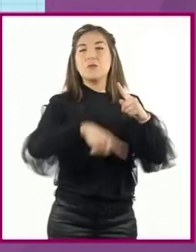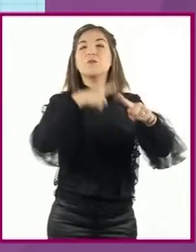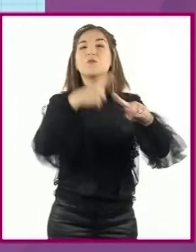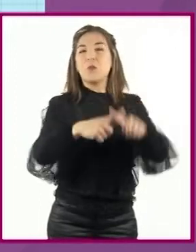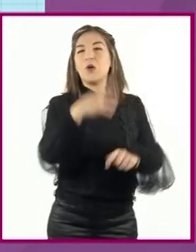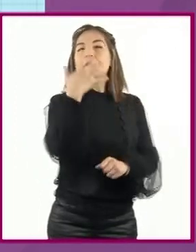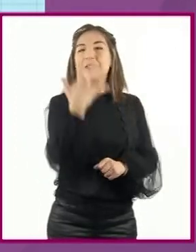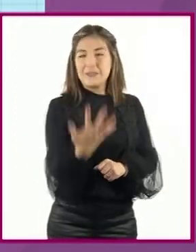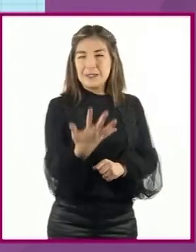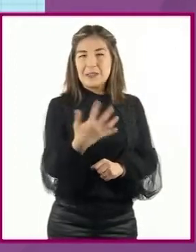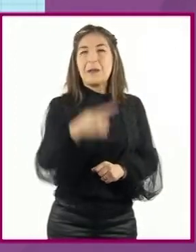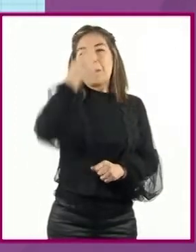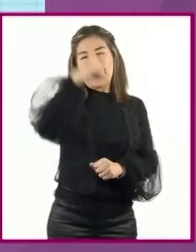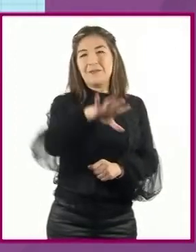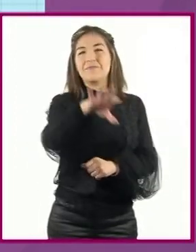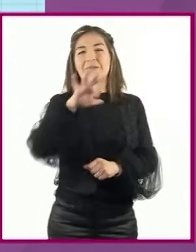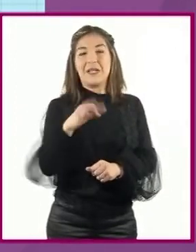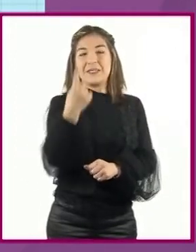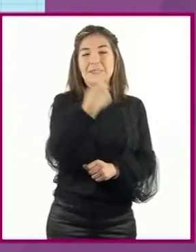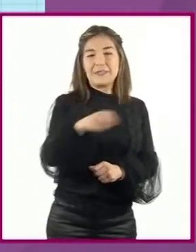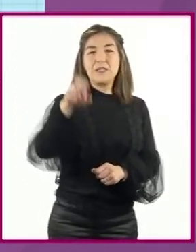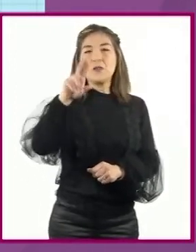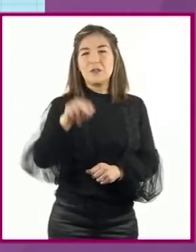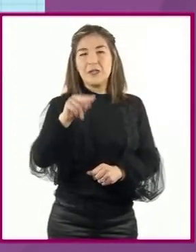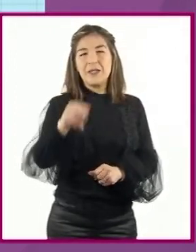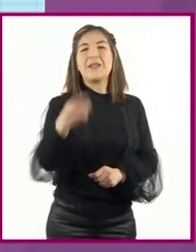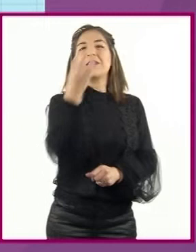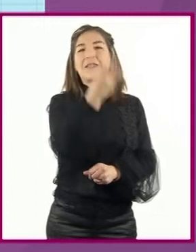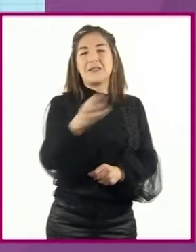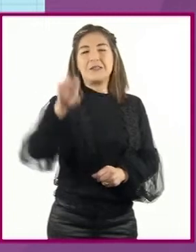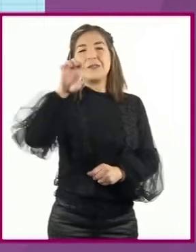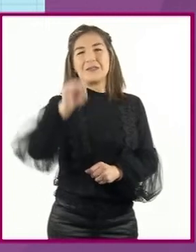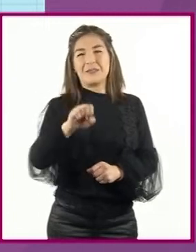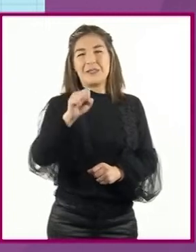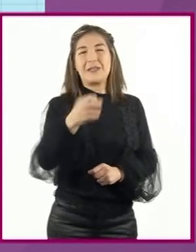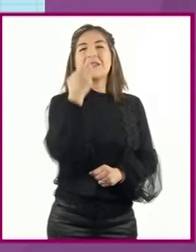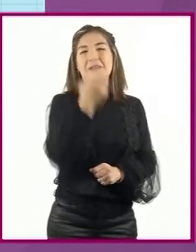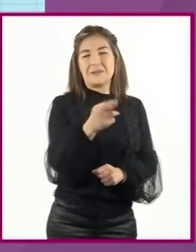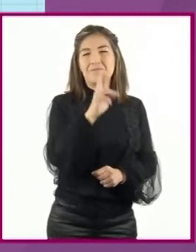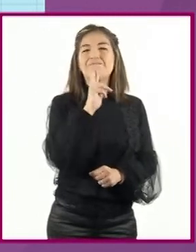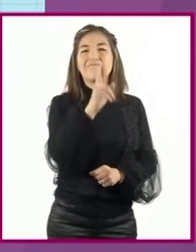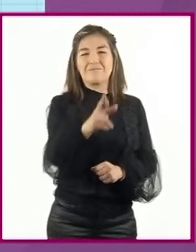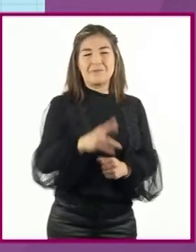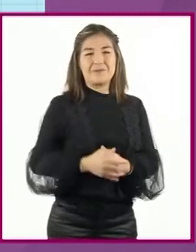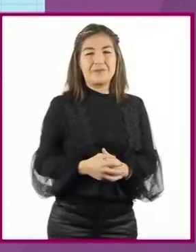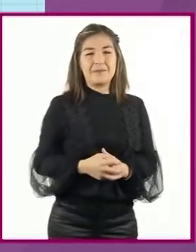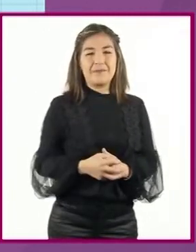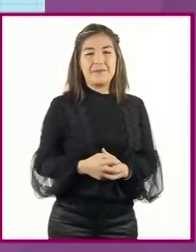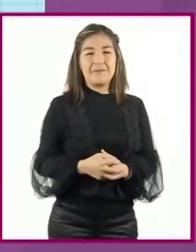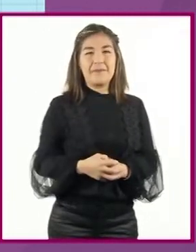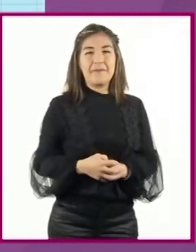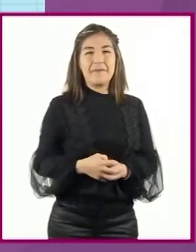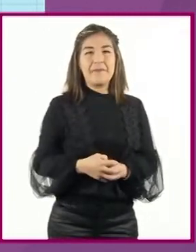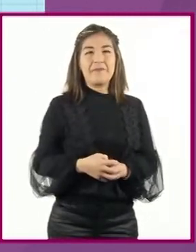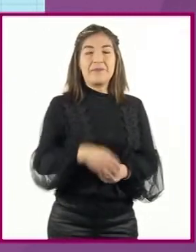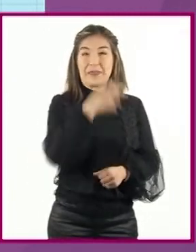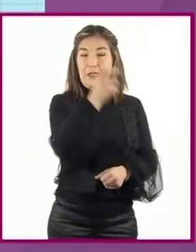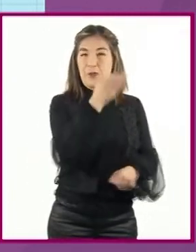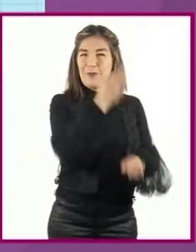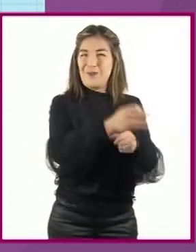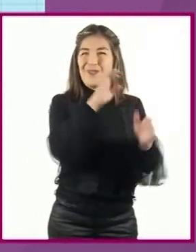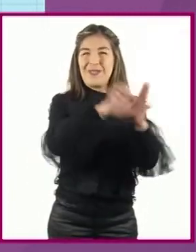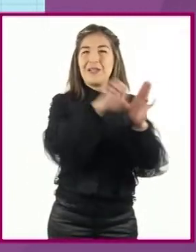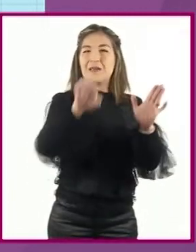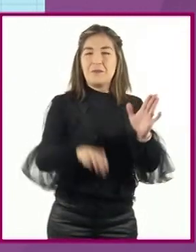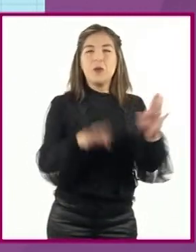5 para obtener el 180 y el 360 respectivamente. Con estos